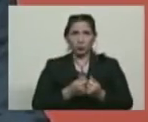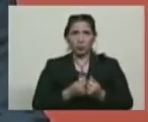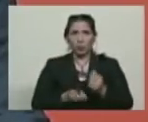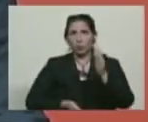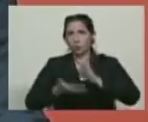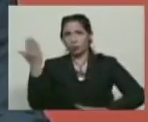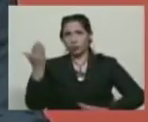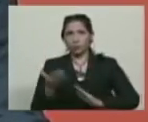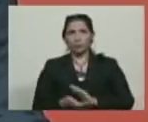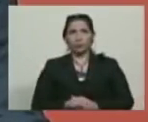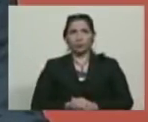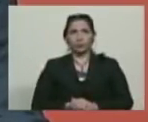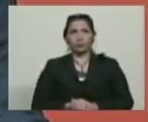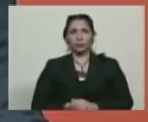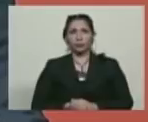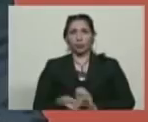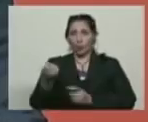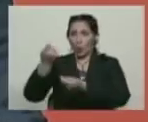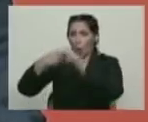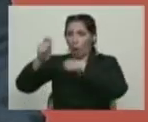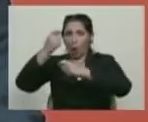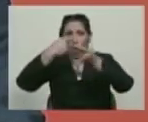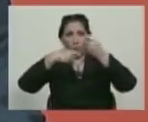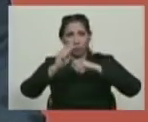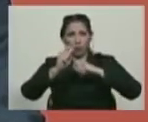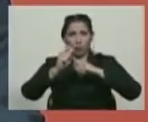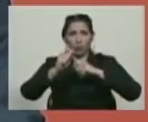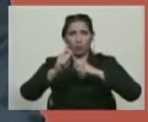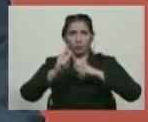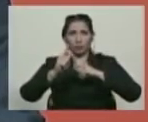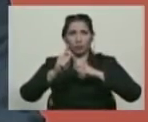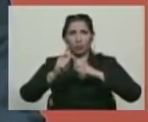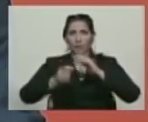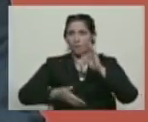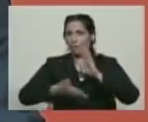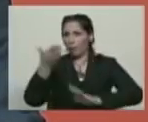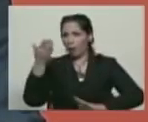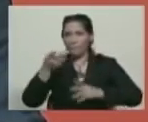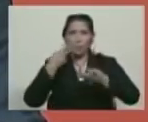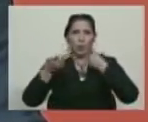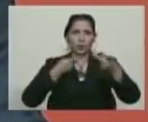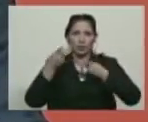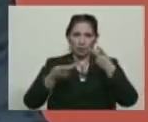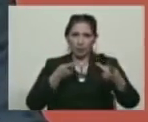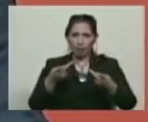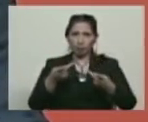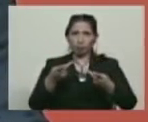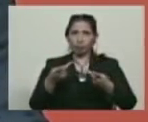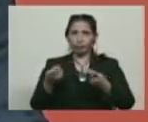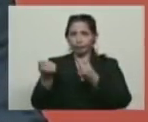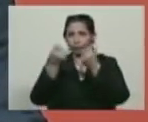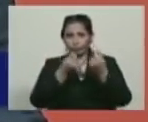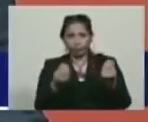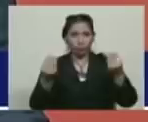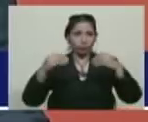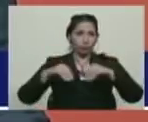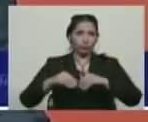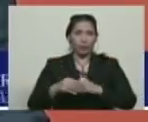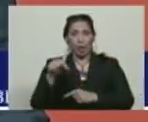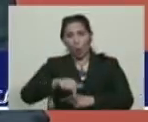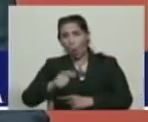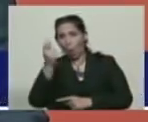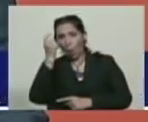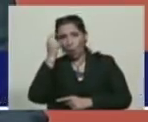a la comercialización fuera de la política de precios acordados etcétera el día de